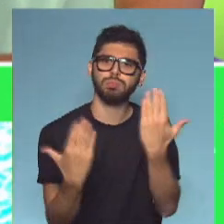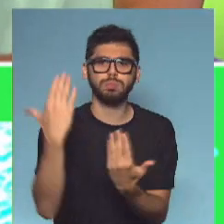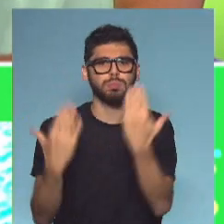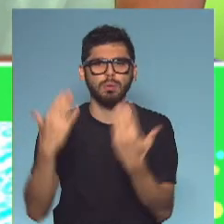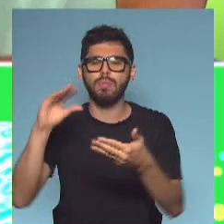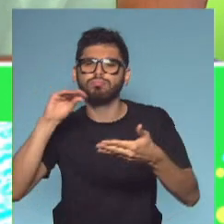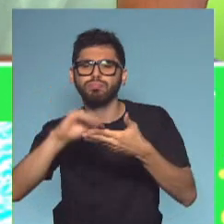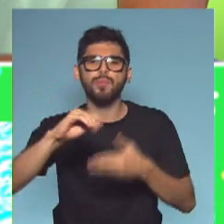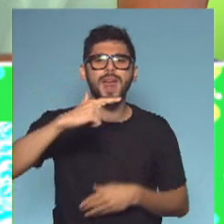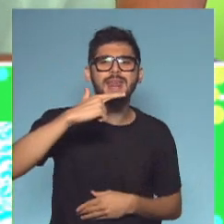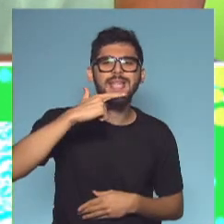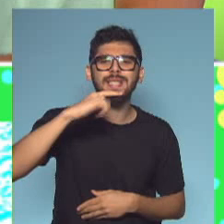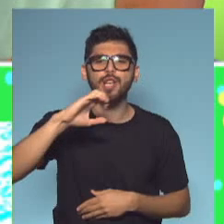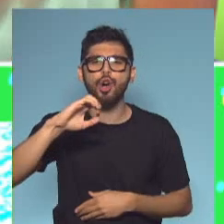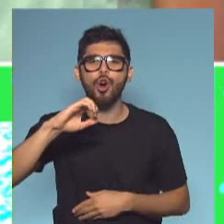SOS Colombia,